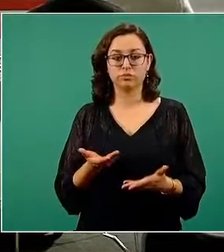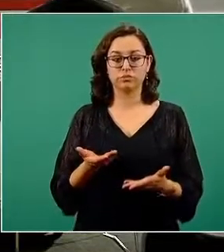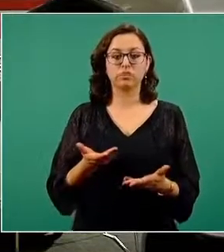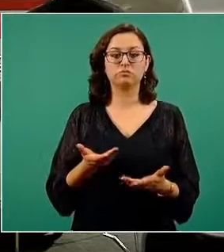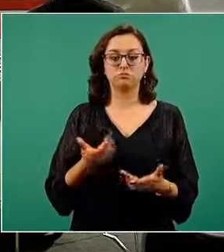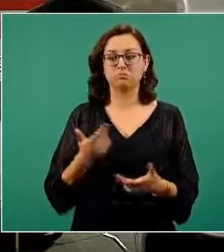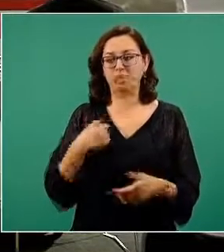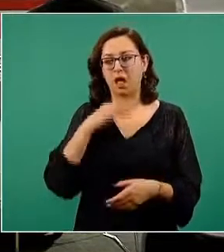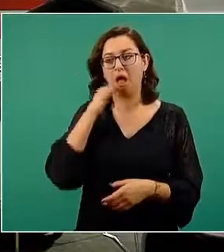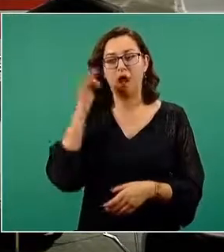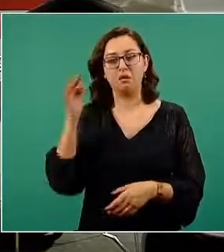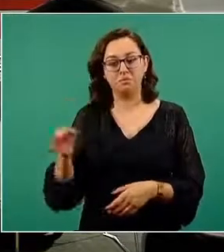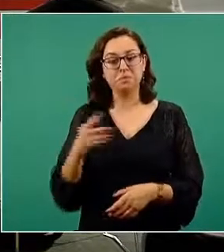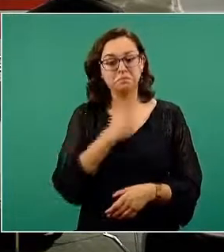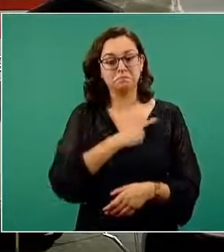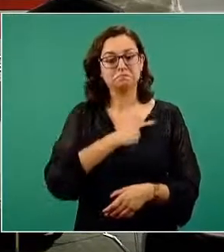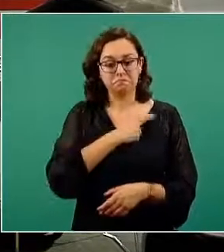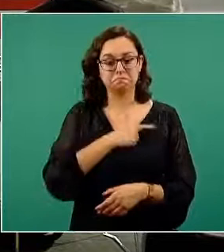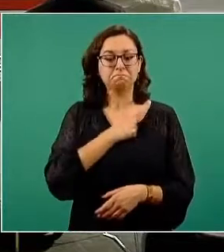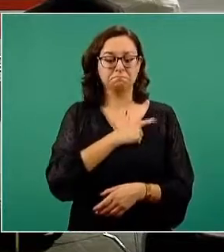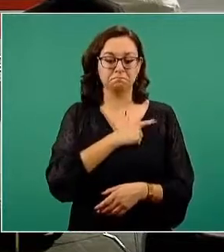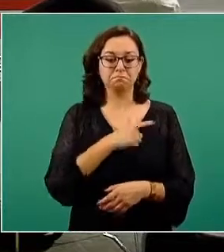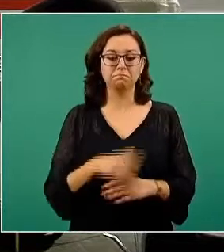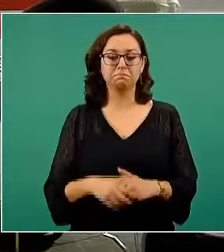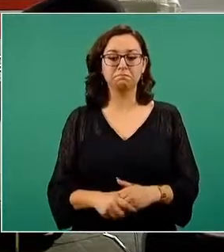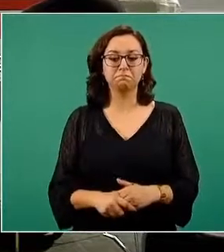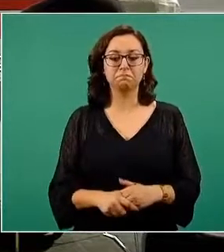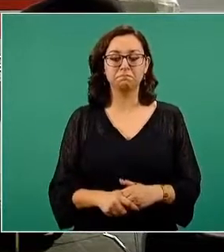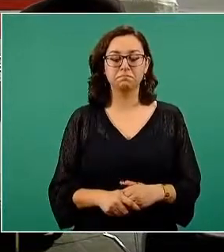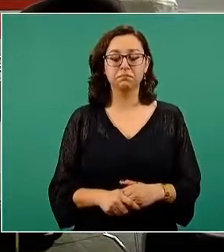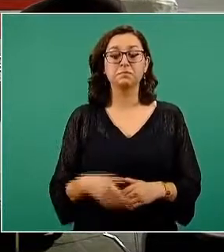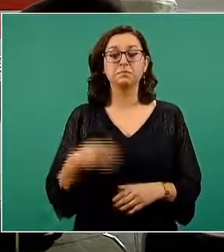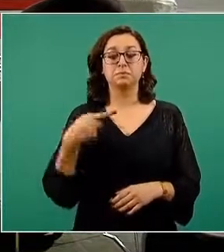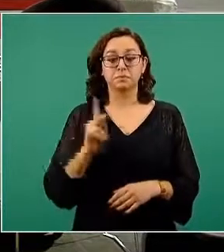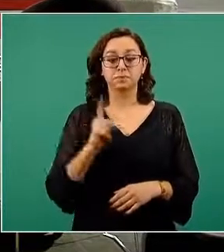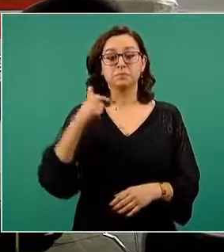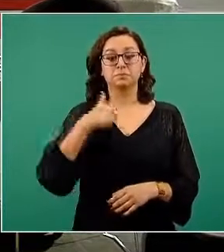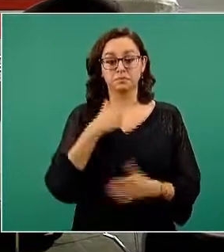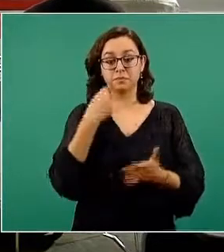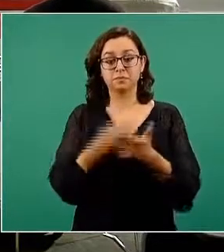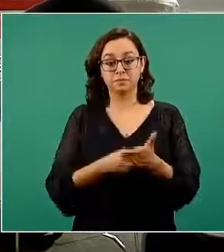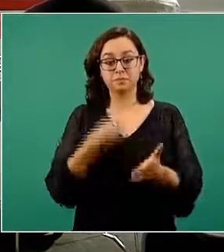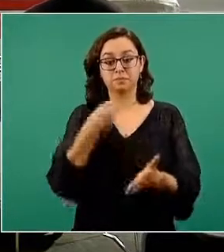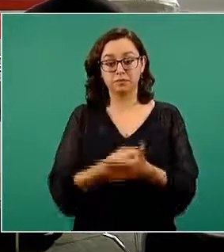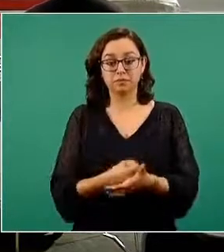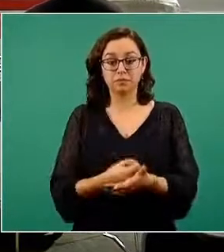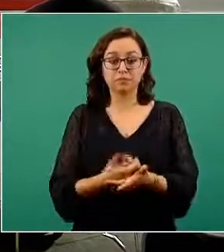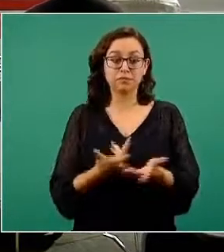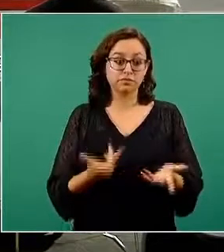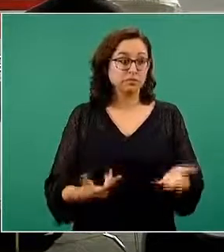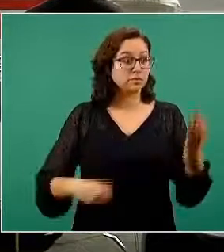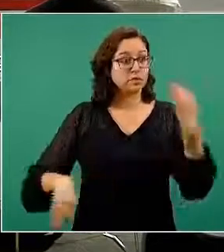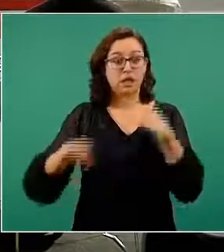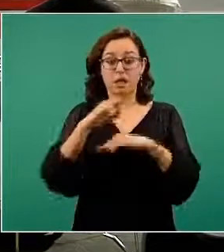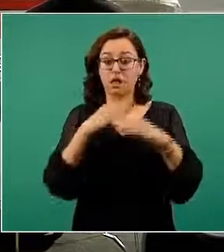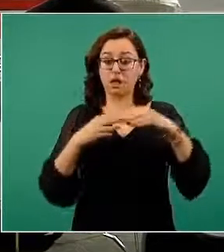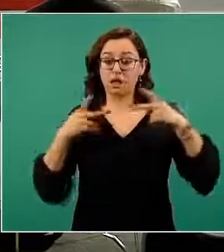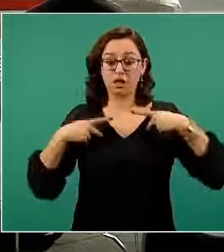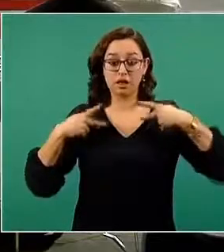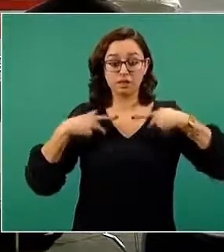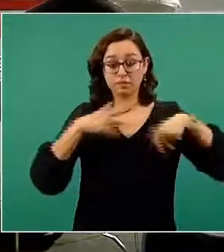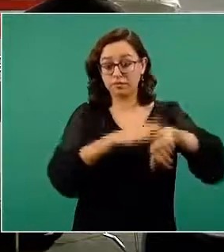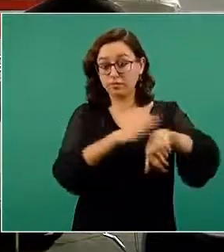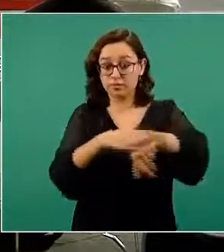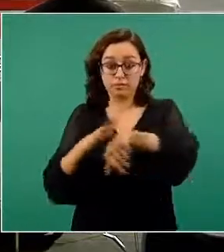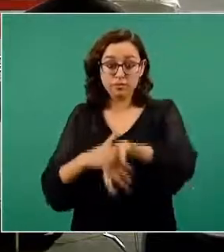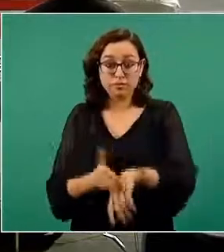y le vamos a decir con mucho gusto, en este momento le compartimos esa información, pero insisto para las colegas y esto también de manera generalizada,